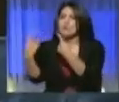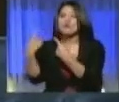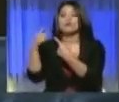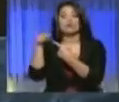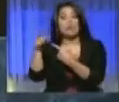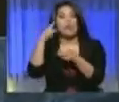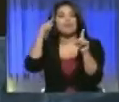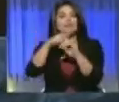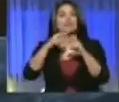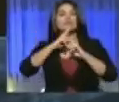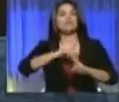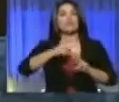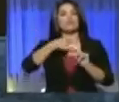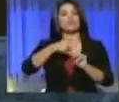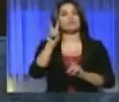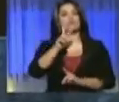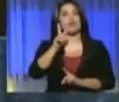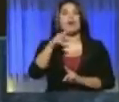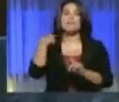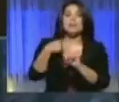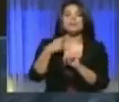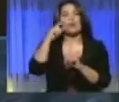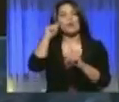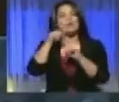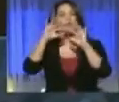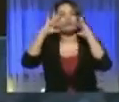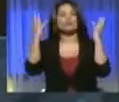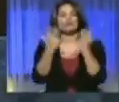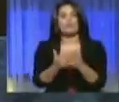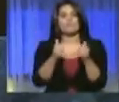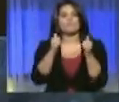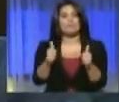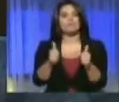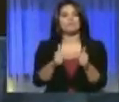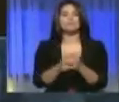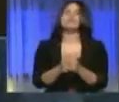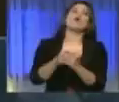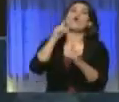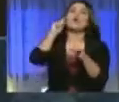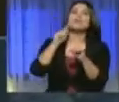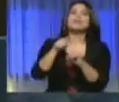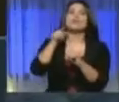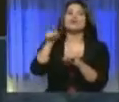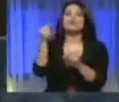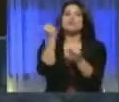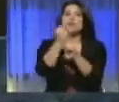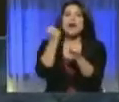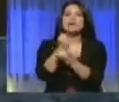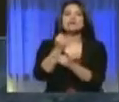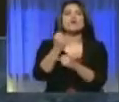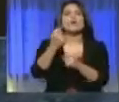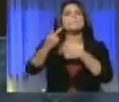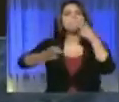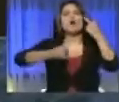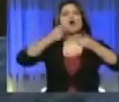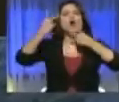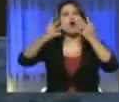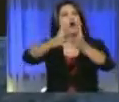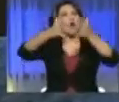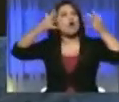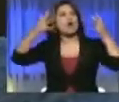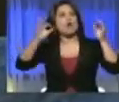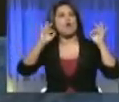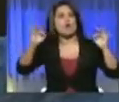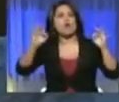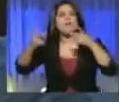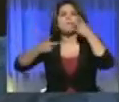Venezuela y del bienestar del mundo, en función de una política con P mayúscula, una gran